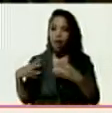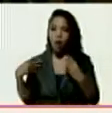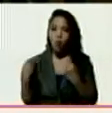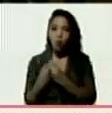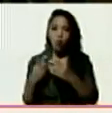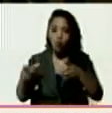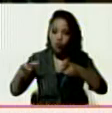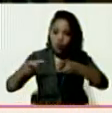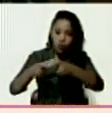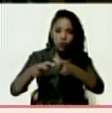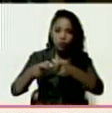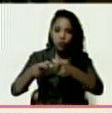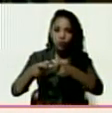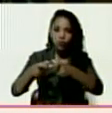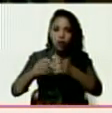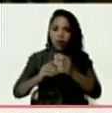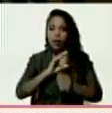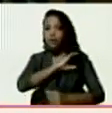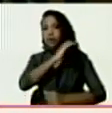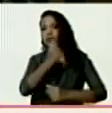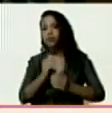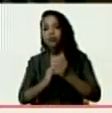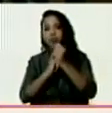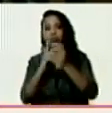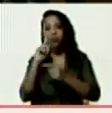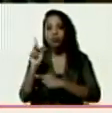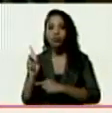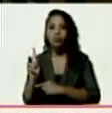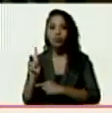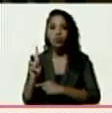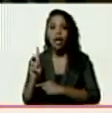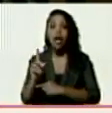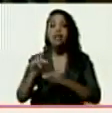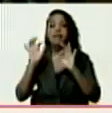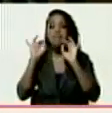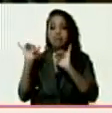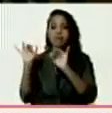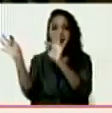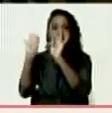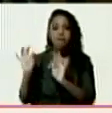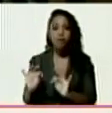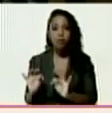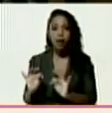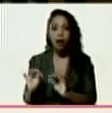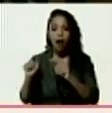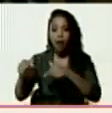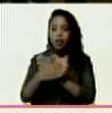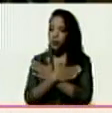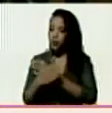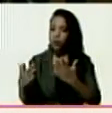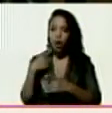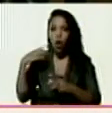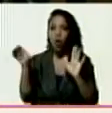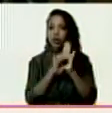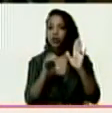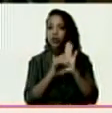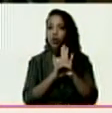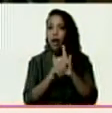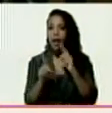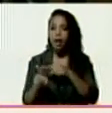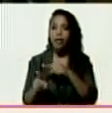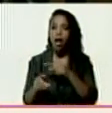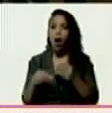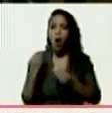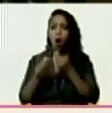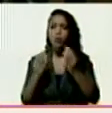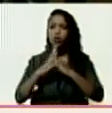directiva. De la misma manera, en acatamiento a estas disposiciones constitucionales, como todos